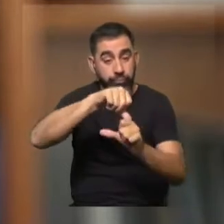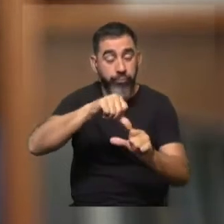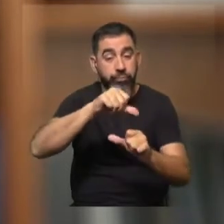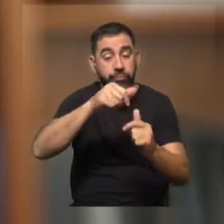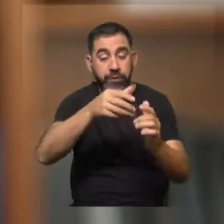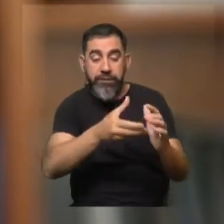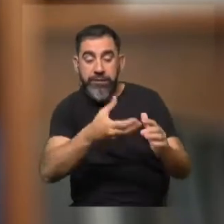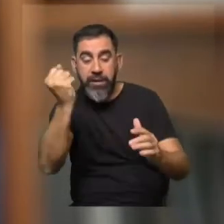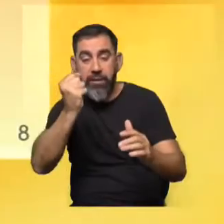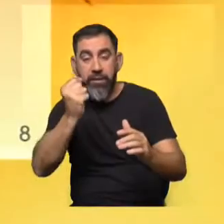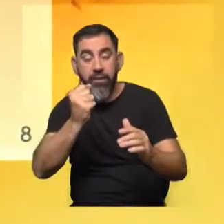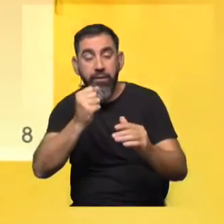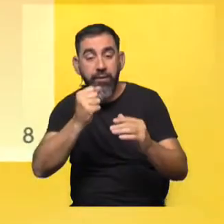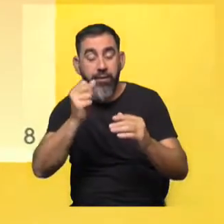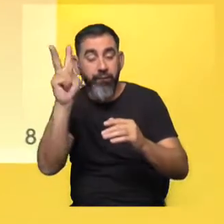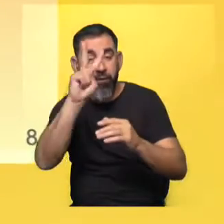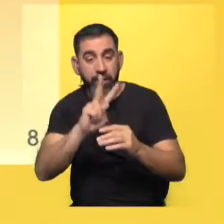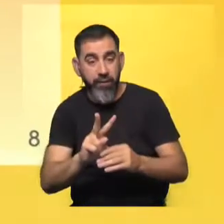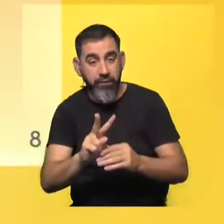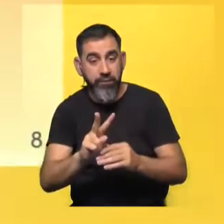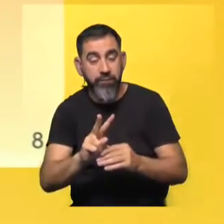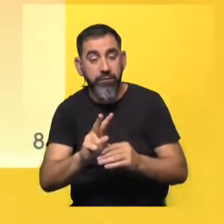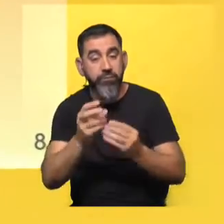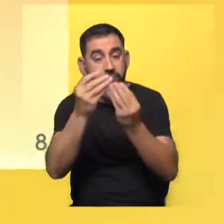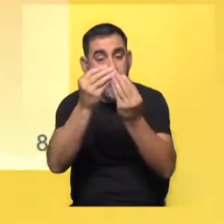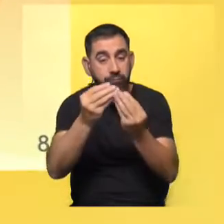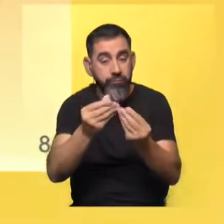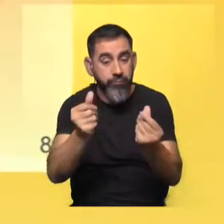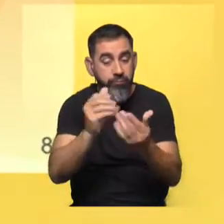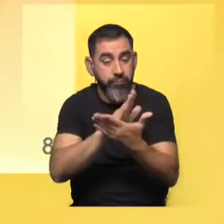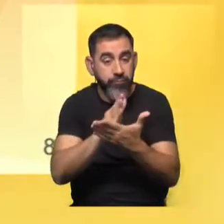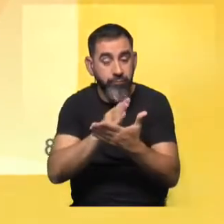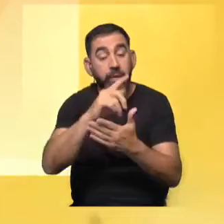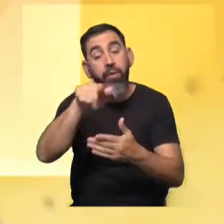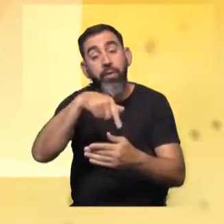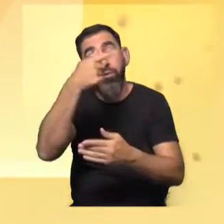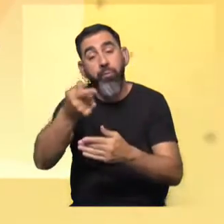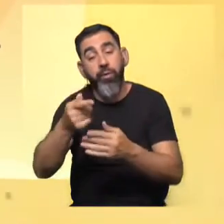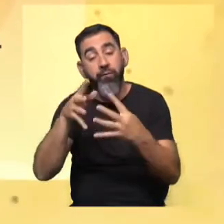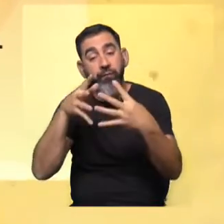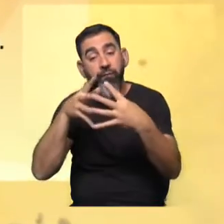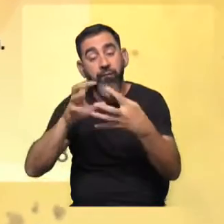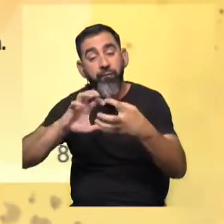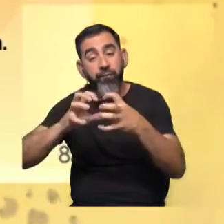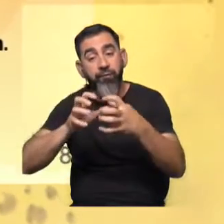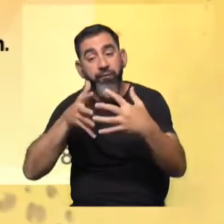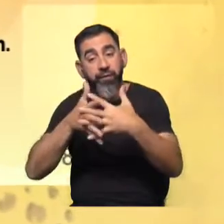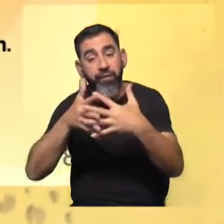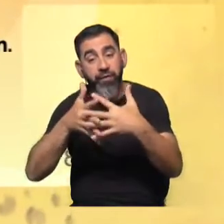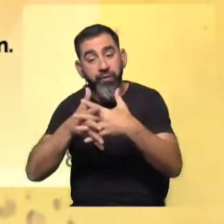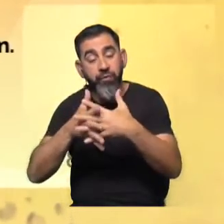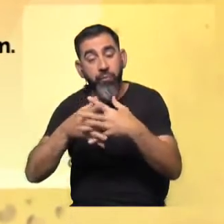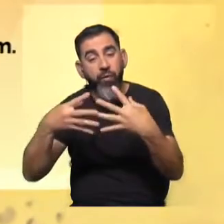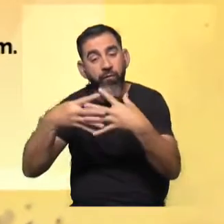se extrae de la pared vegetal y se solubiliza en el medio. Luego se filtra para extraer todo lo que es la